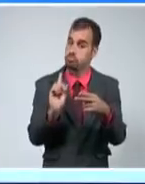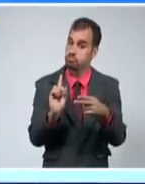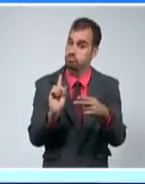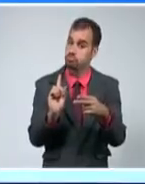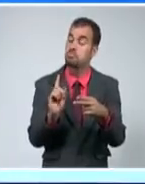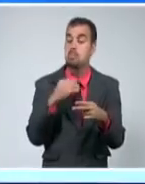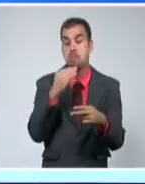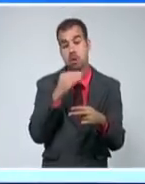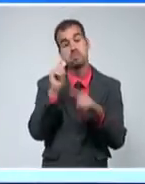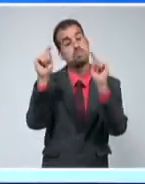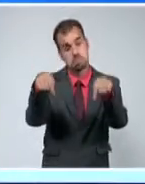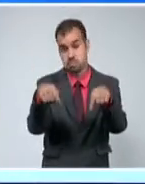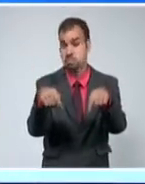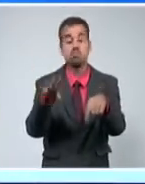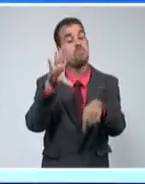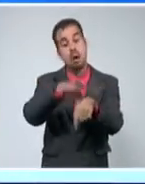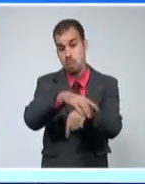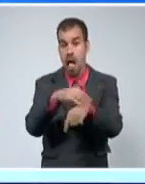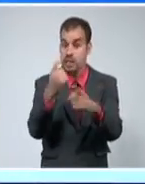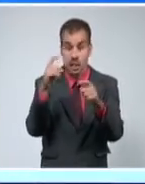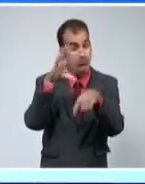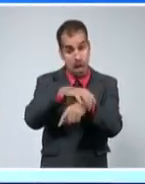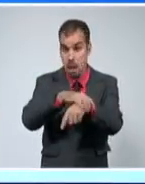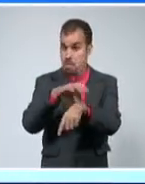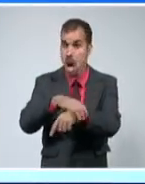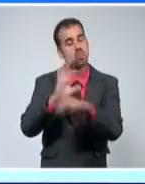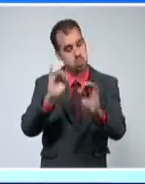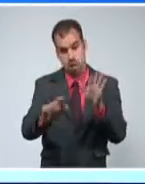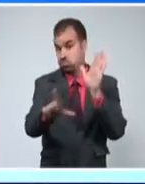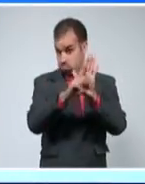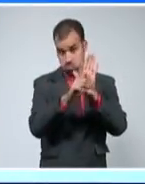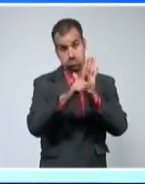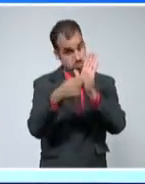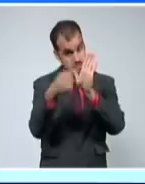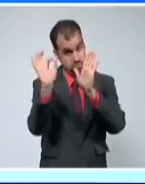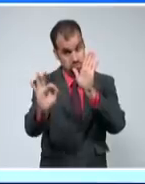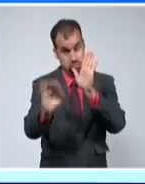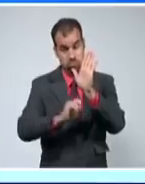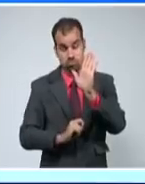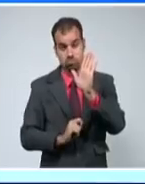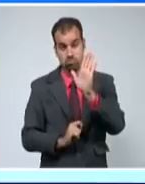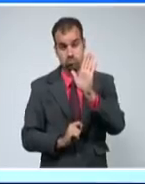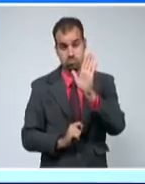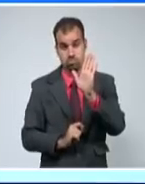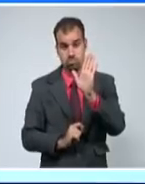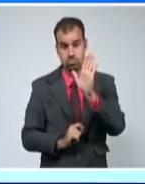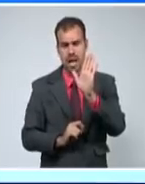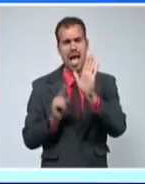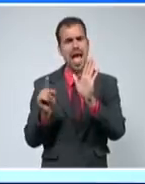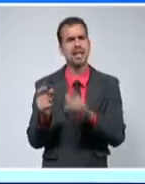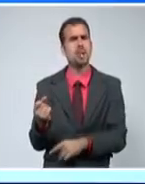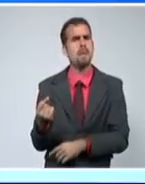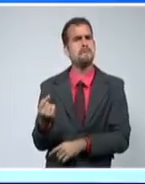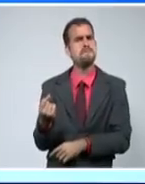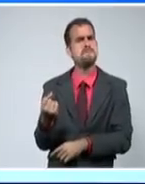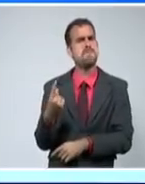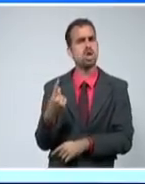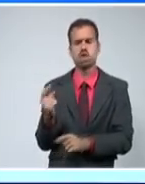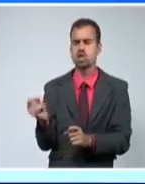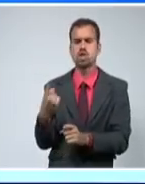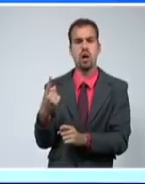y hacerlo en los marcos legales establecidos no es esta no está nueva una acción aislada también las protestas